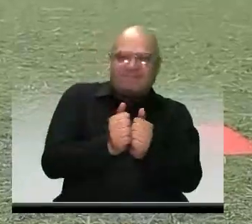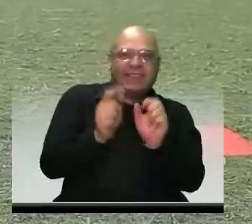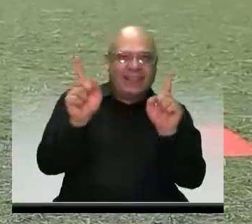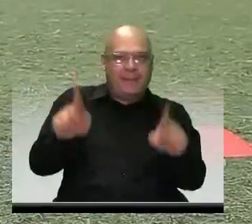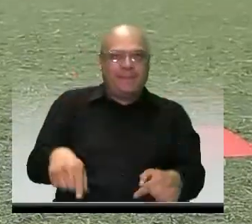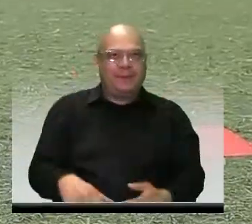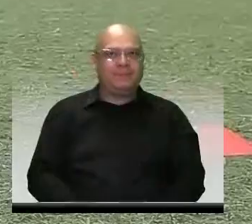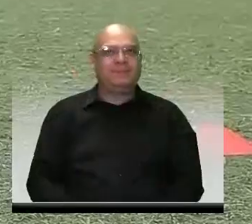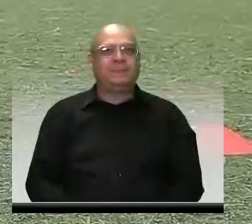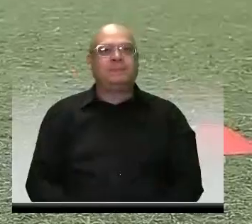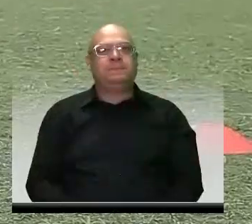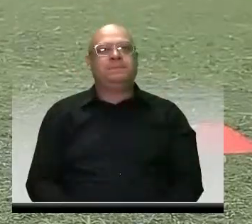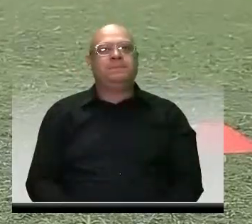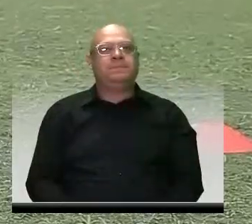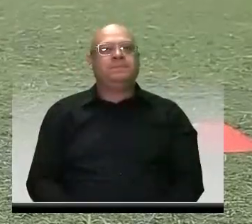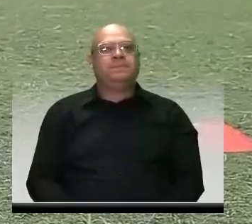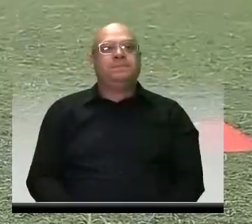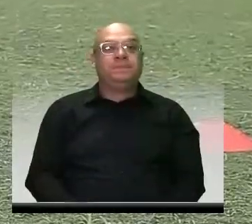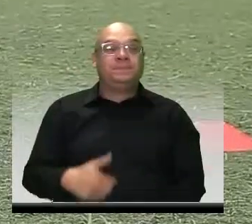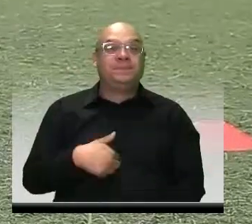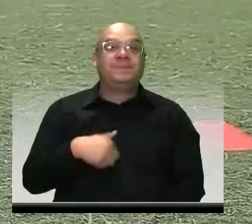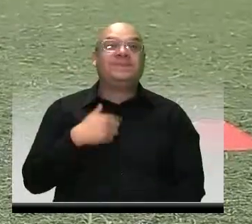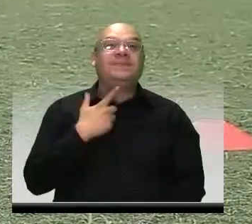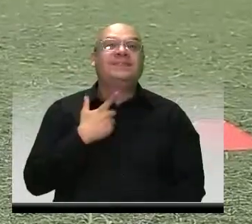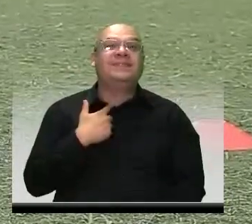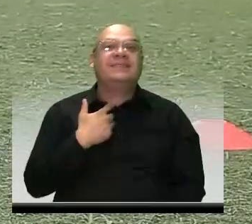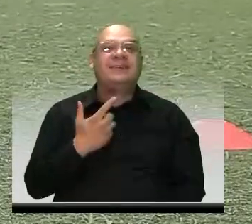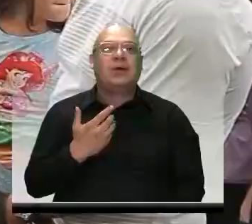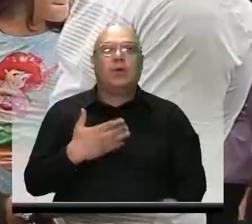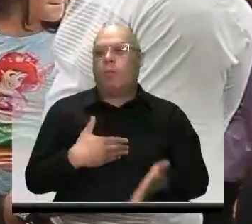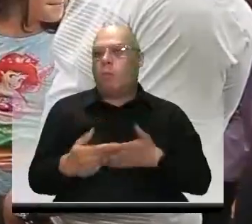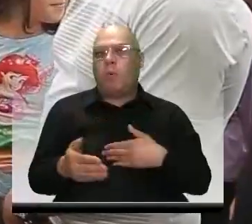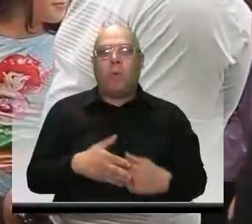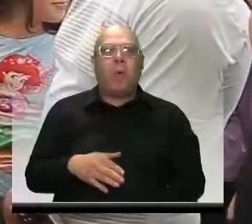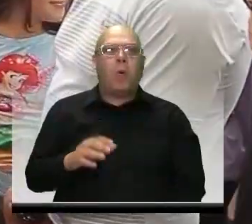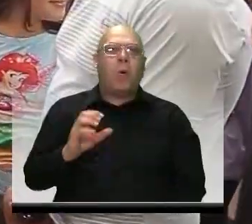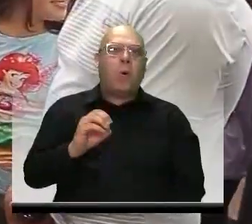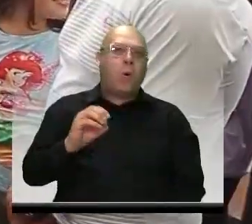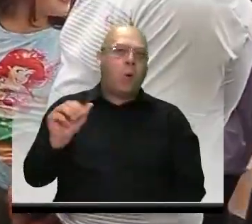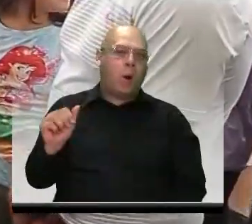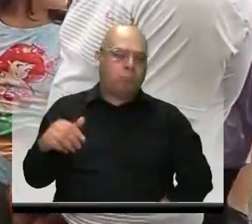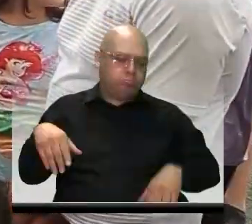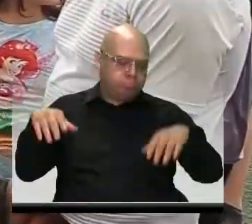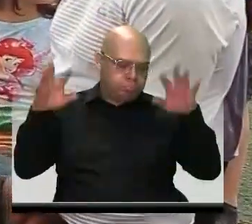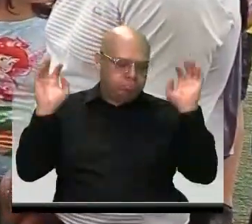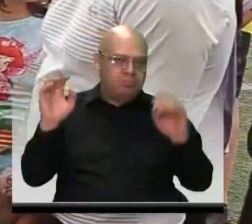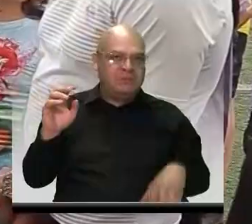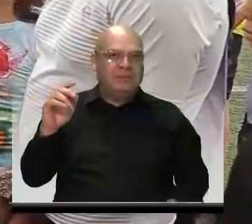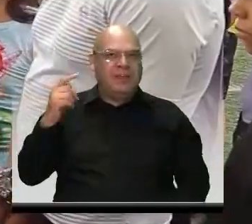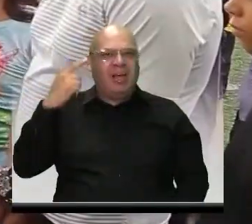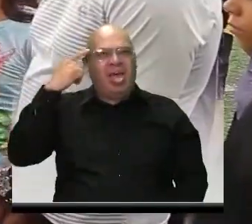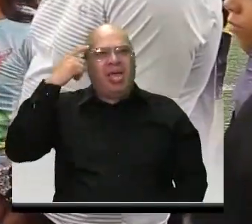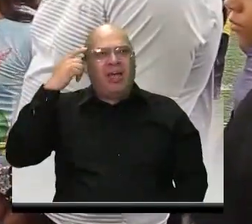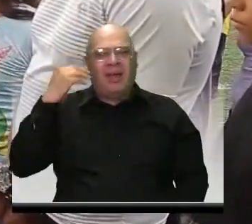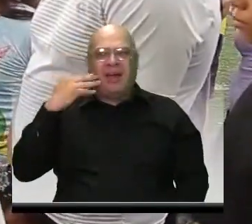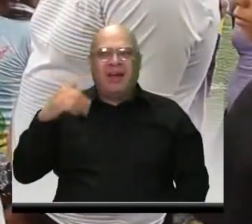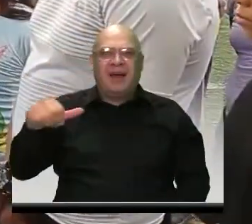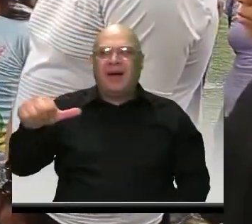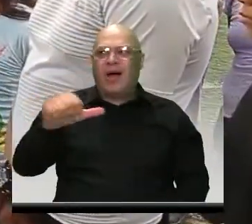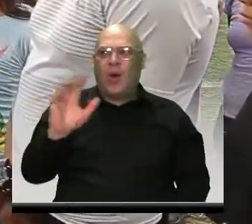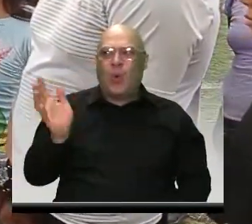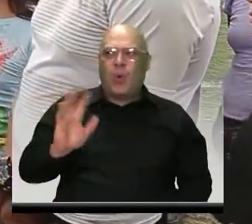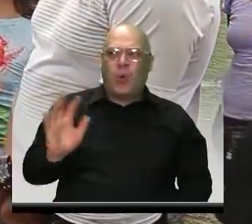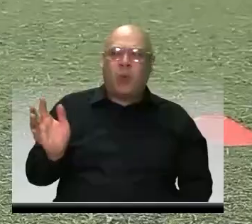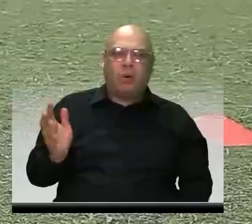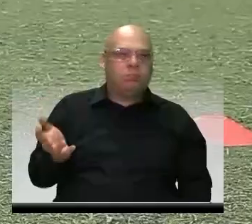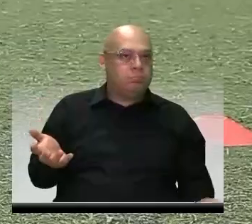gusta es que no importa el género que uno sea, antes no se podía jugar, no podían jugar las mujeres, pero ya